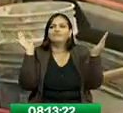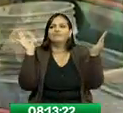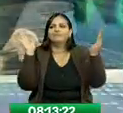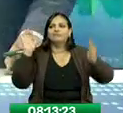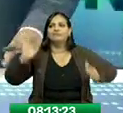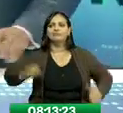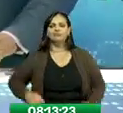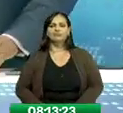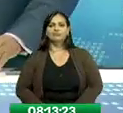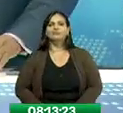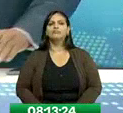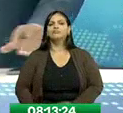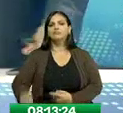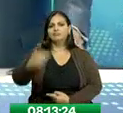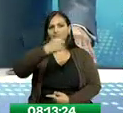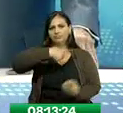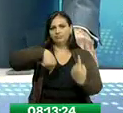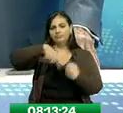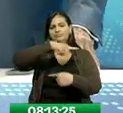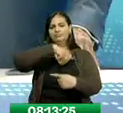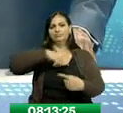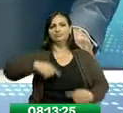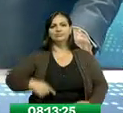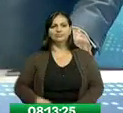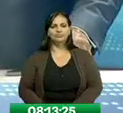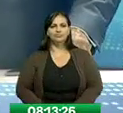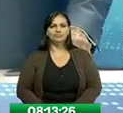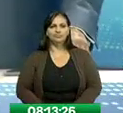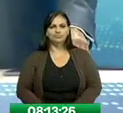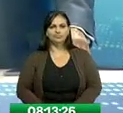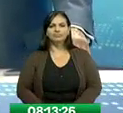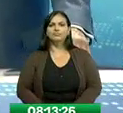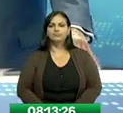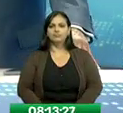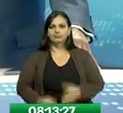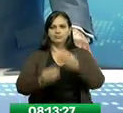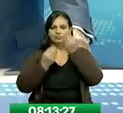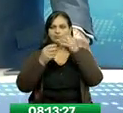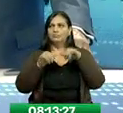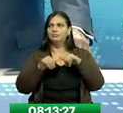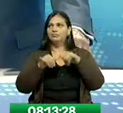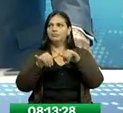regresamos compañeros mi querido juguito a ustedes continúen con el desarrollo de más información